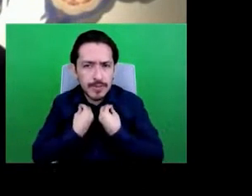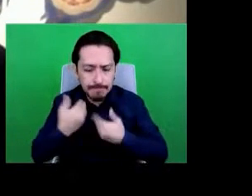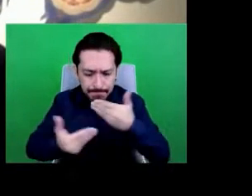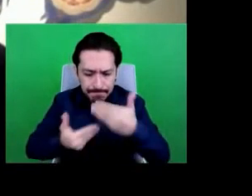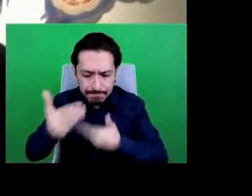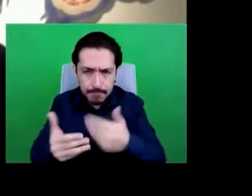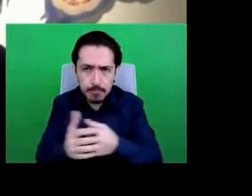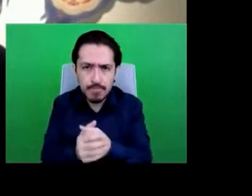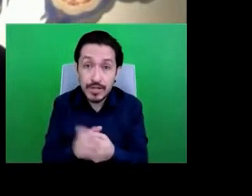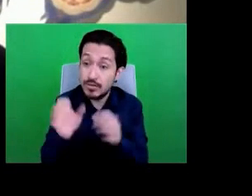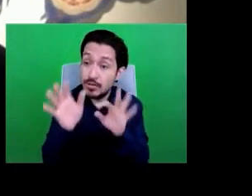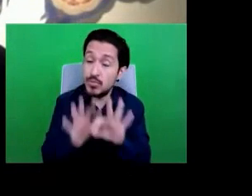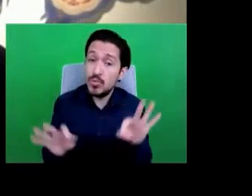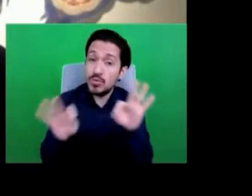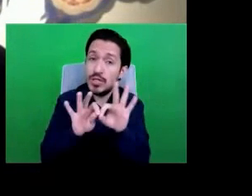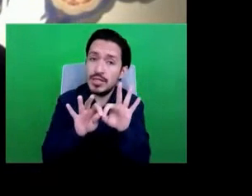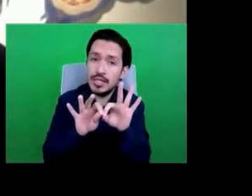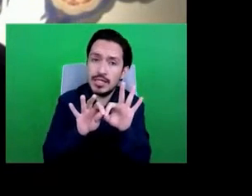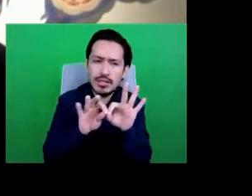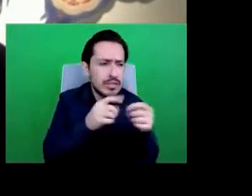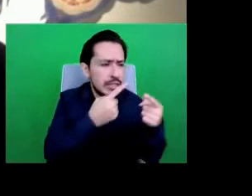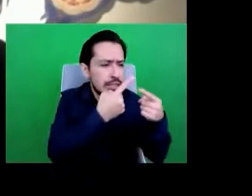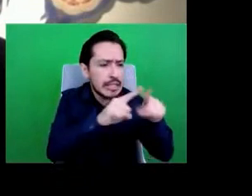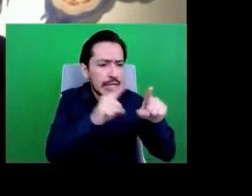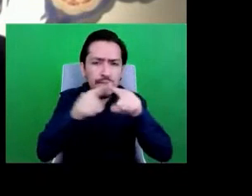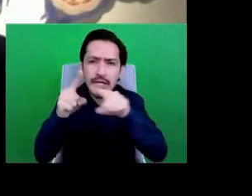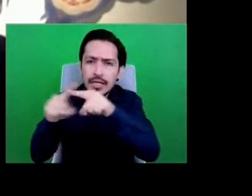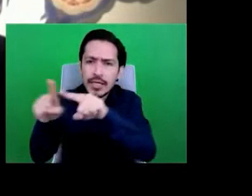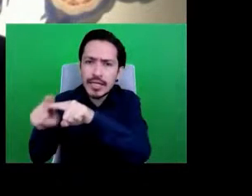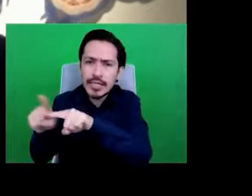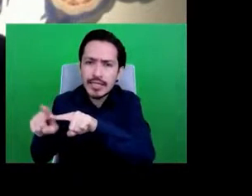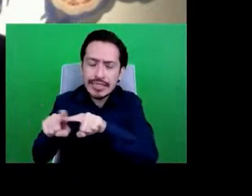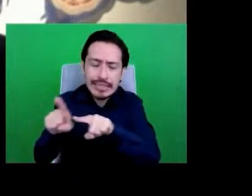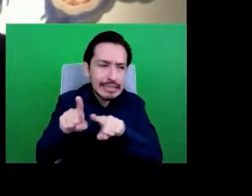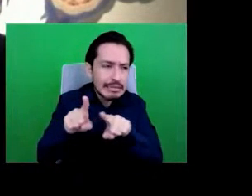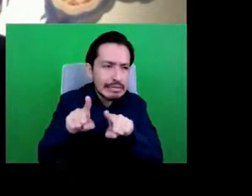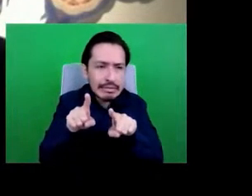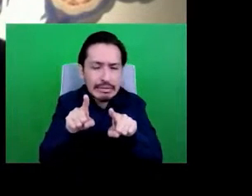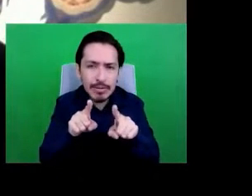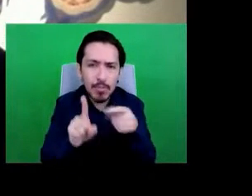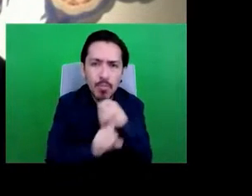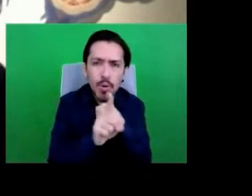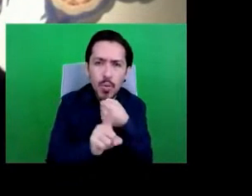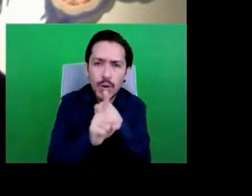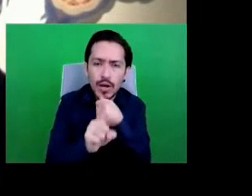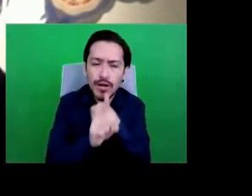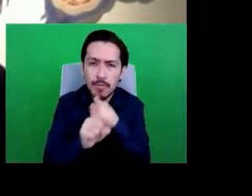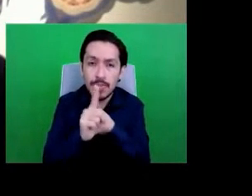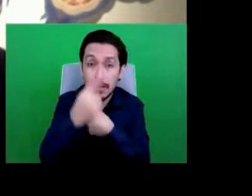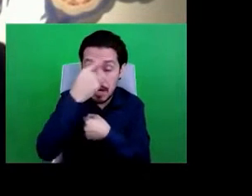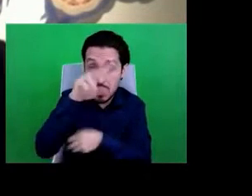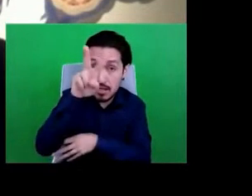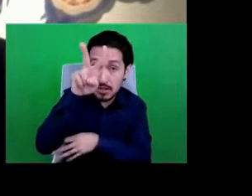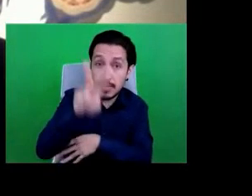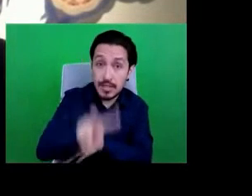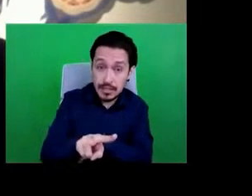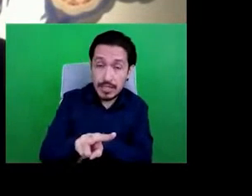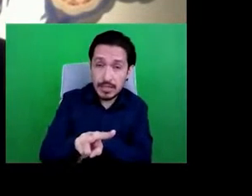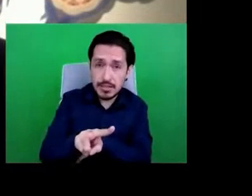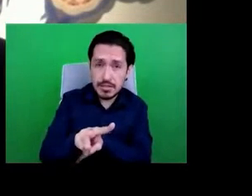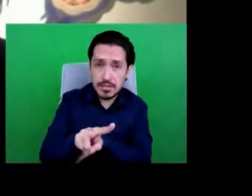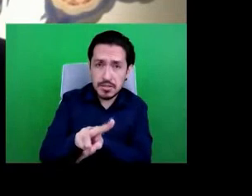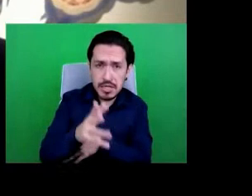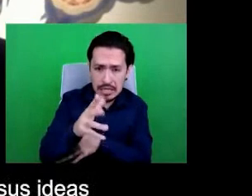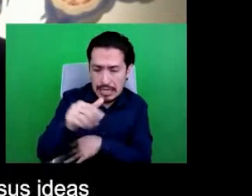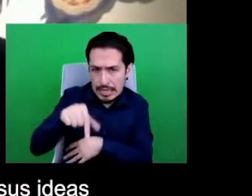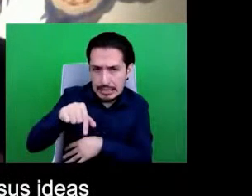poder tratar los diferentes desafíos a lo que nos enfrentamos para poder tener una sociedad armónica en este siglo y en el